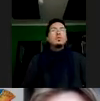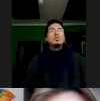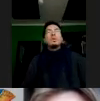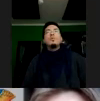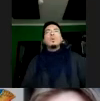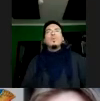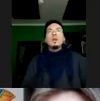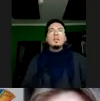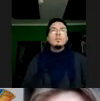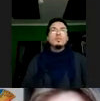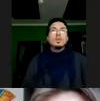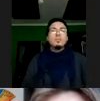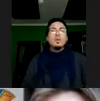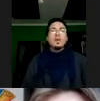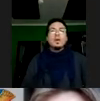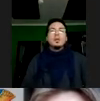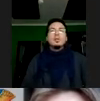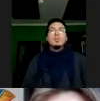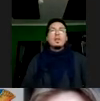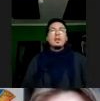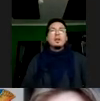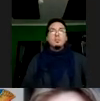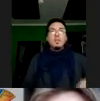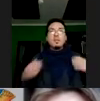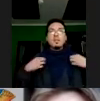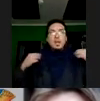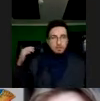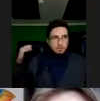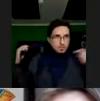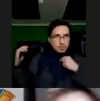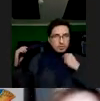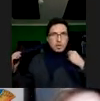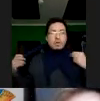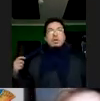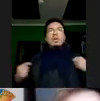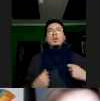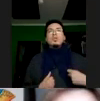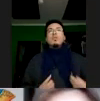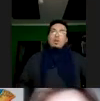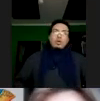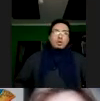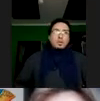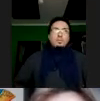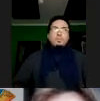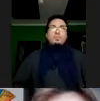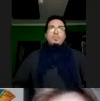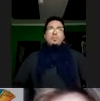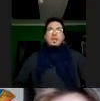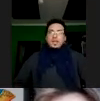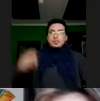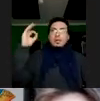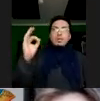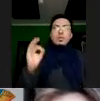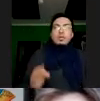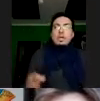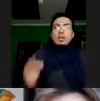¿Alguna consulta, alguna duda? Aquí tenemos un ejemplo ya de una manera en planimetría, en un plano de corte. Este